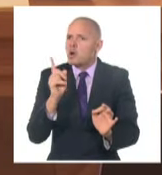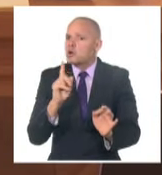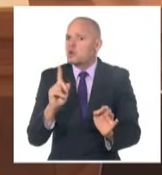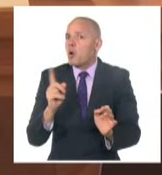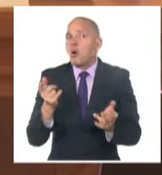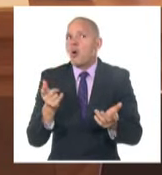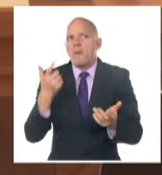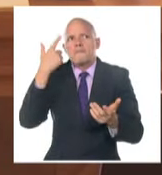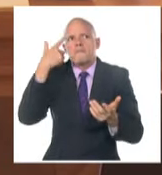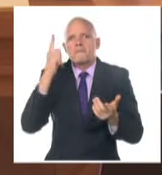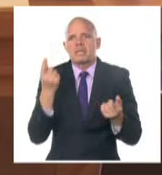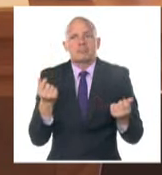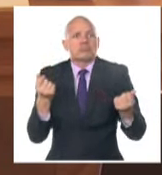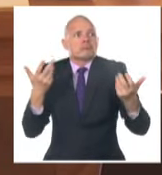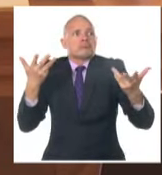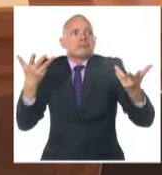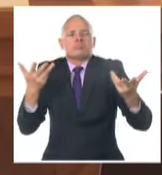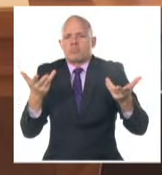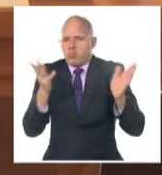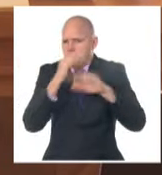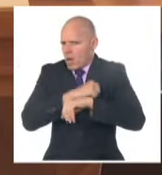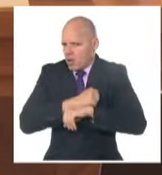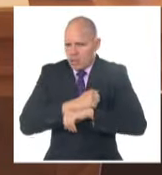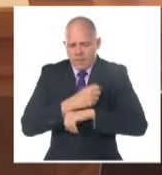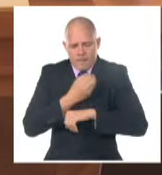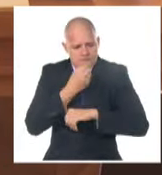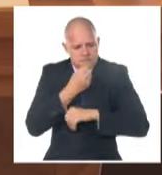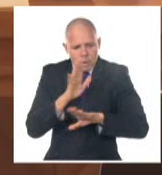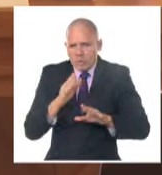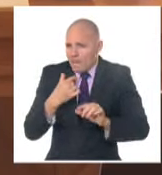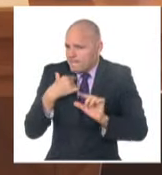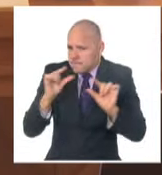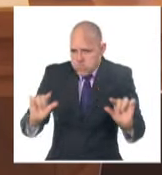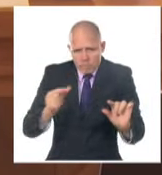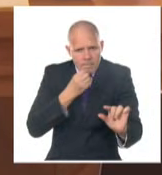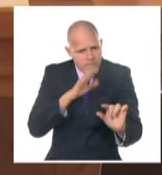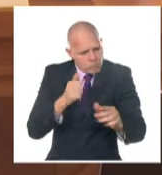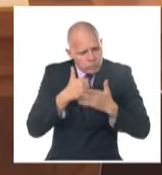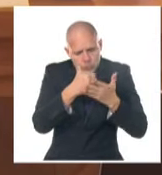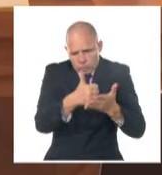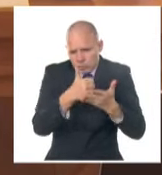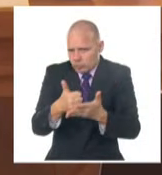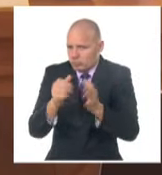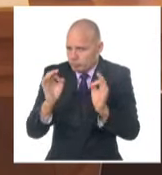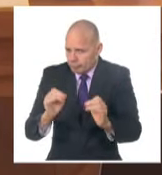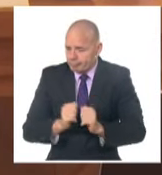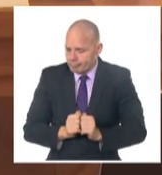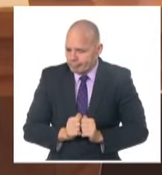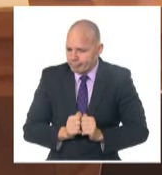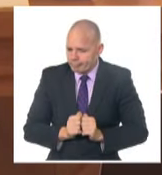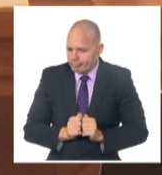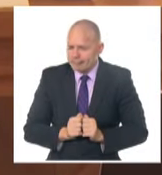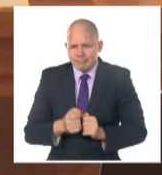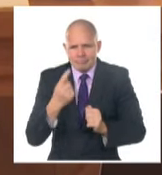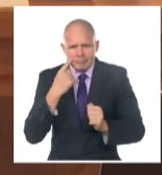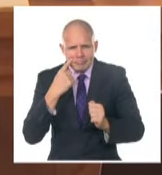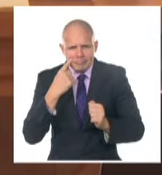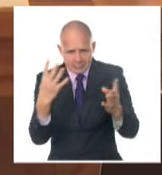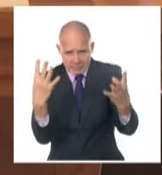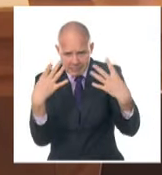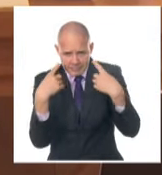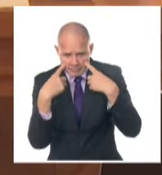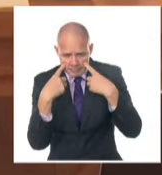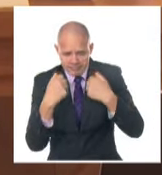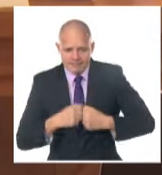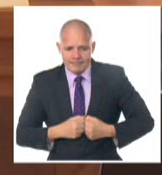tenemos. Estimados participantes, la guerra económica de Washington contra Cuba no